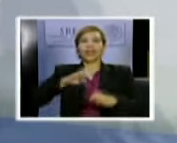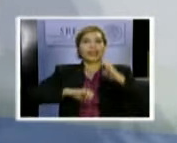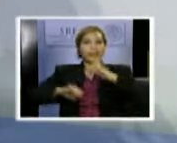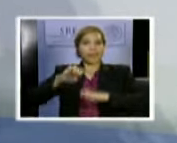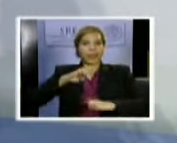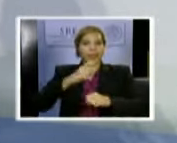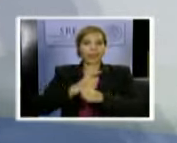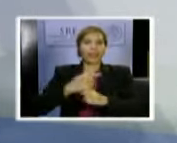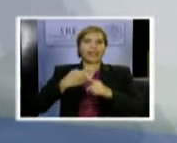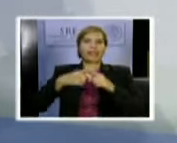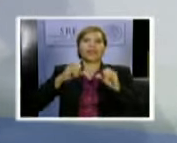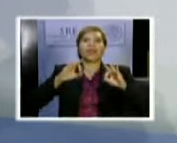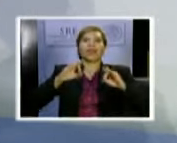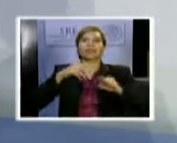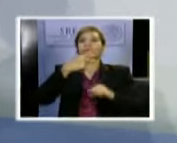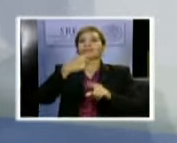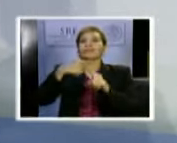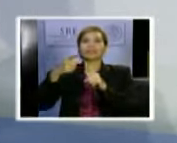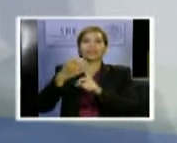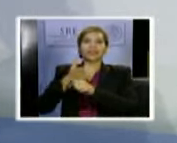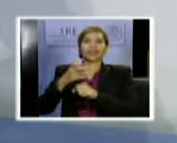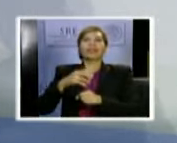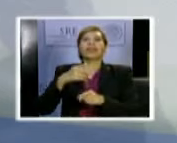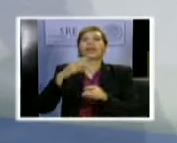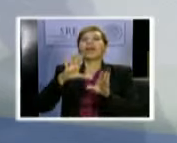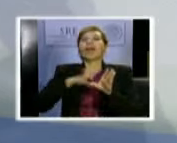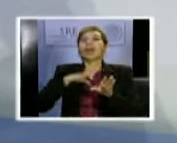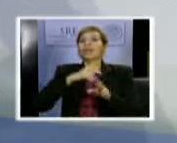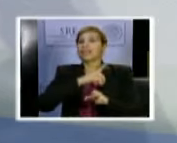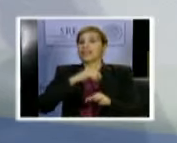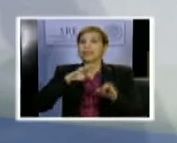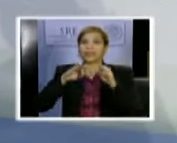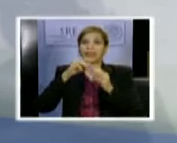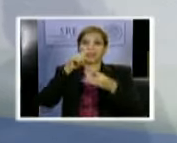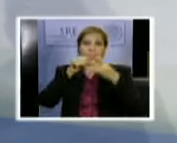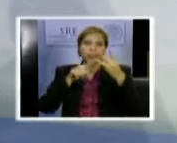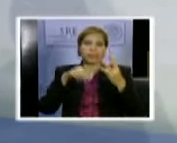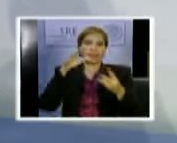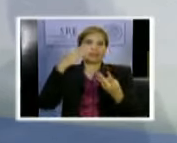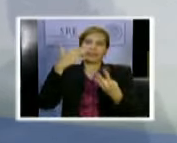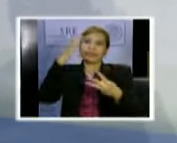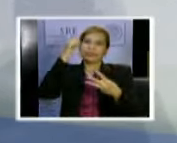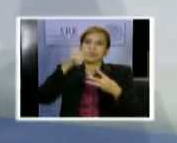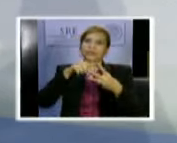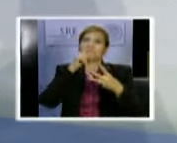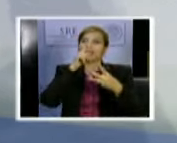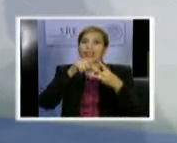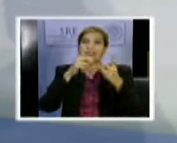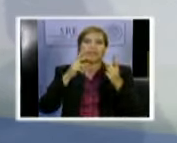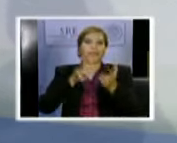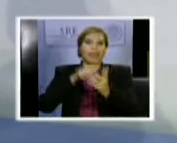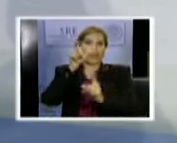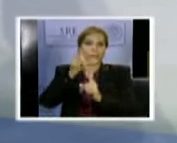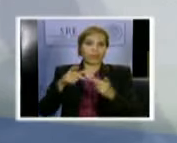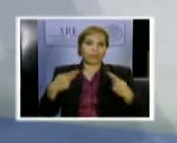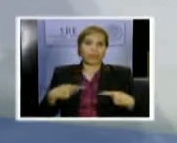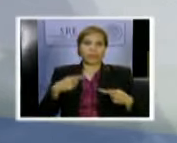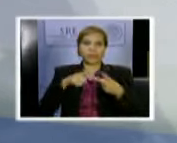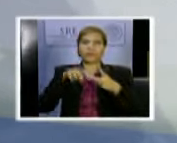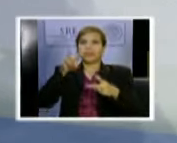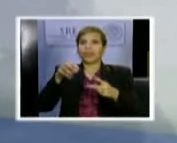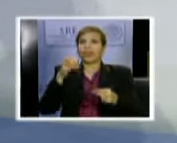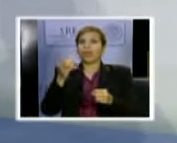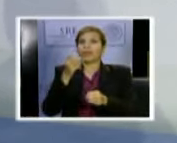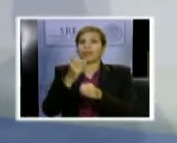como consulados, está en trabajar precisamente alrededor de estos tres conceptos: dignidad, certidumbre, oportunidades,